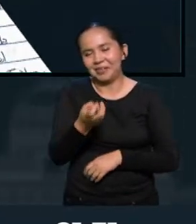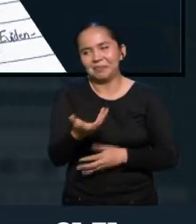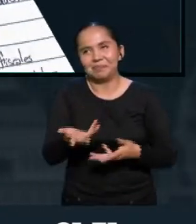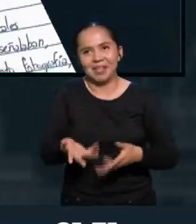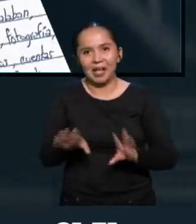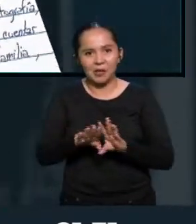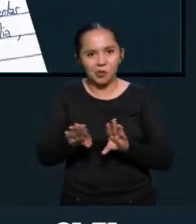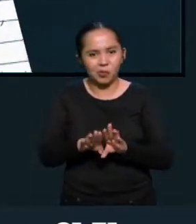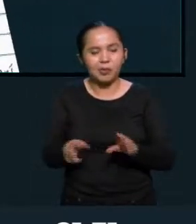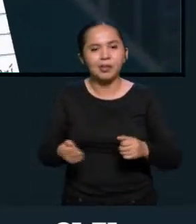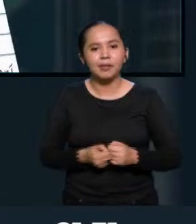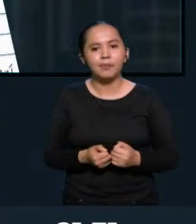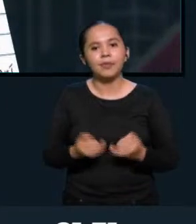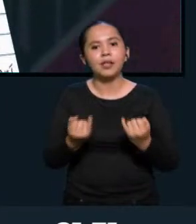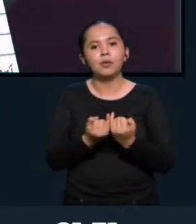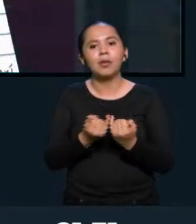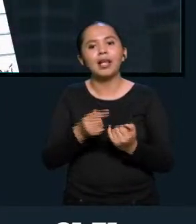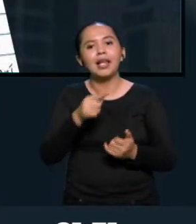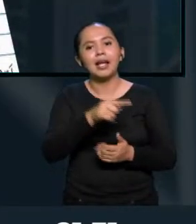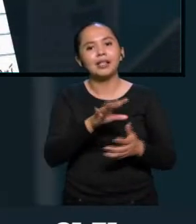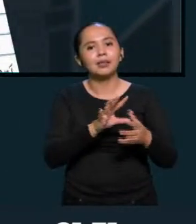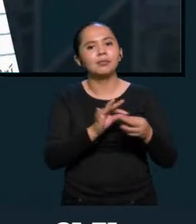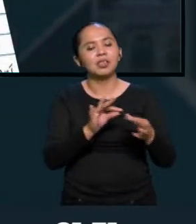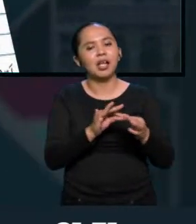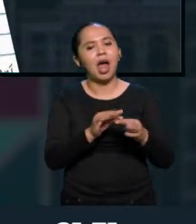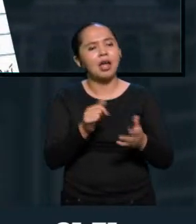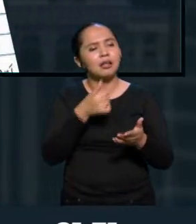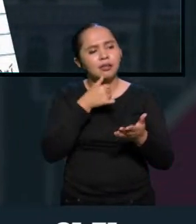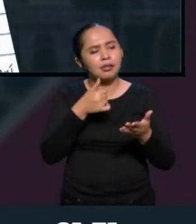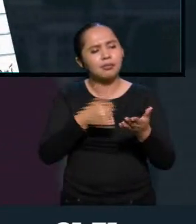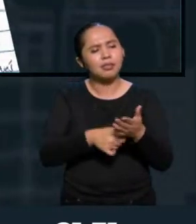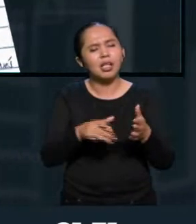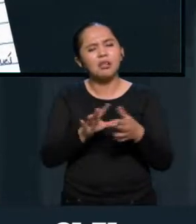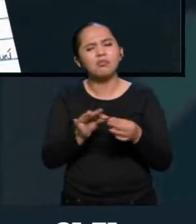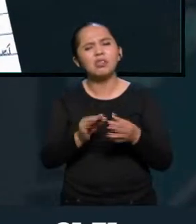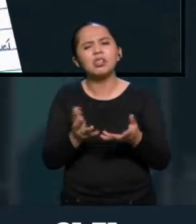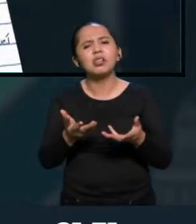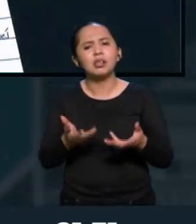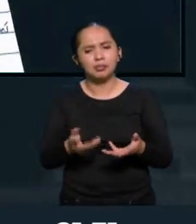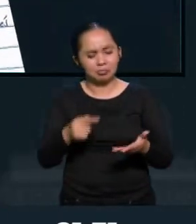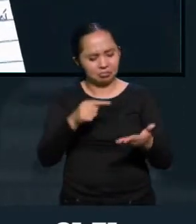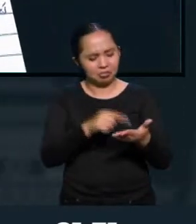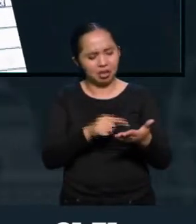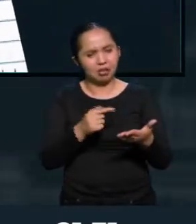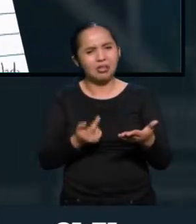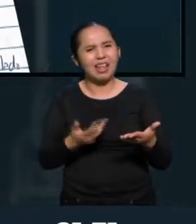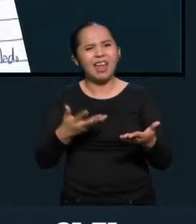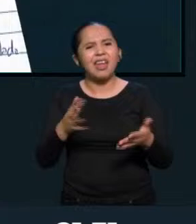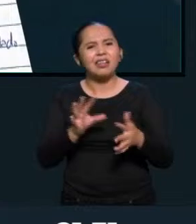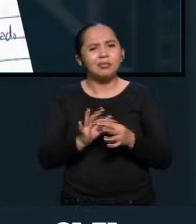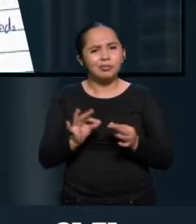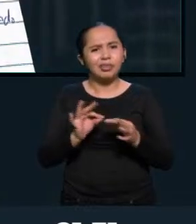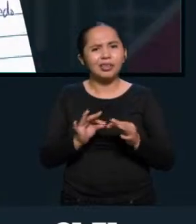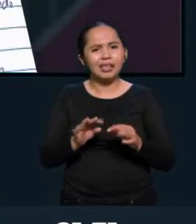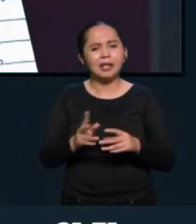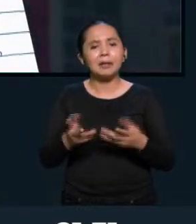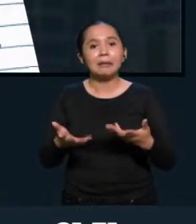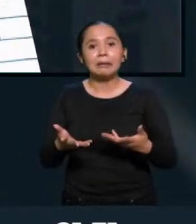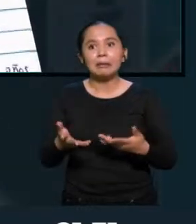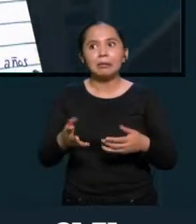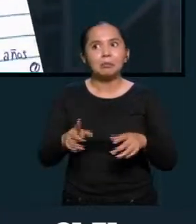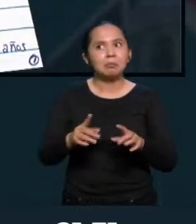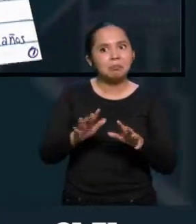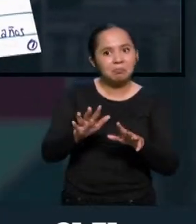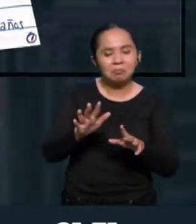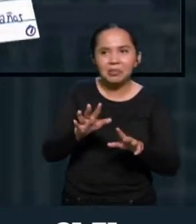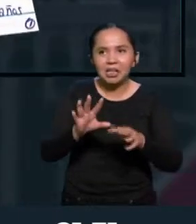que incluso tergiversan lo que dice la misma carta, porque si tú te das cuenta, la carta habla de una generalidad,